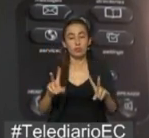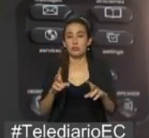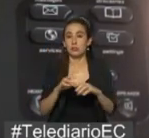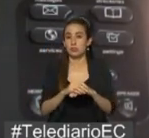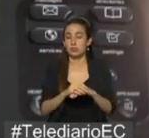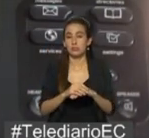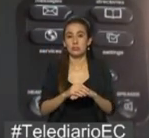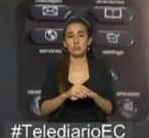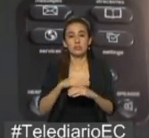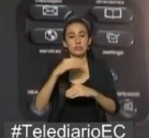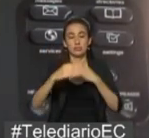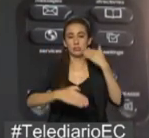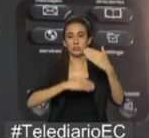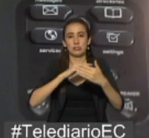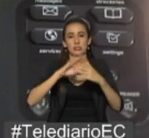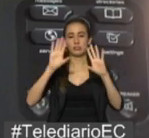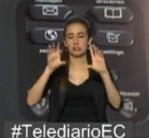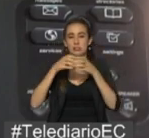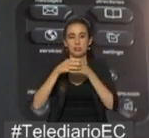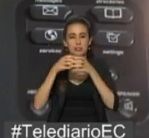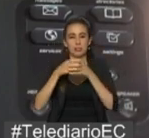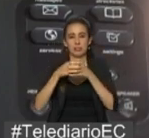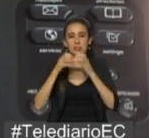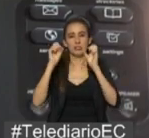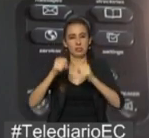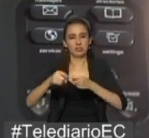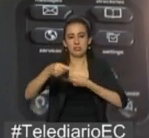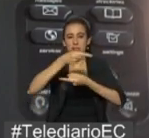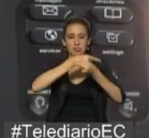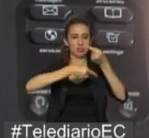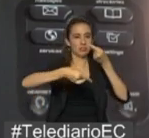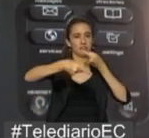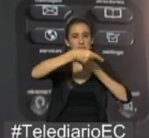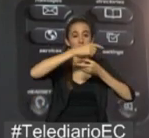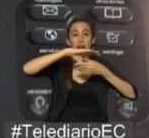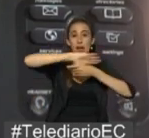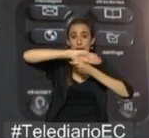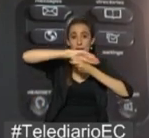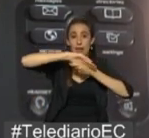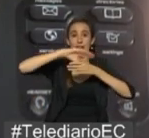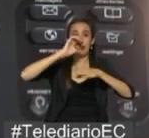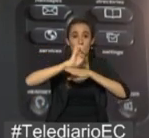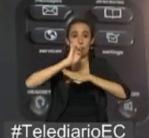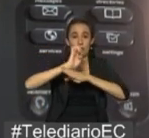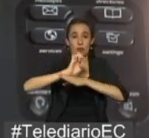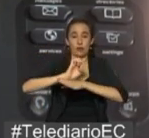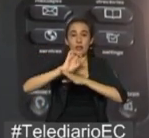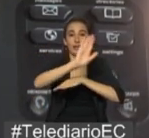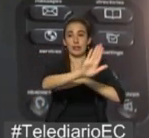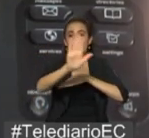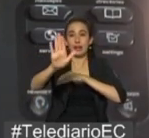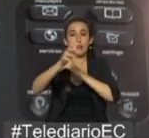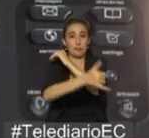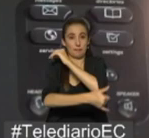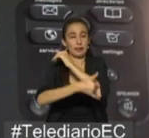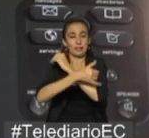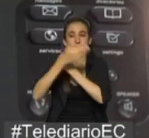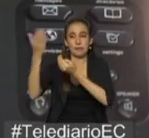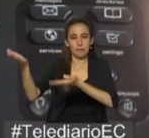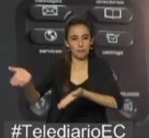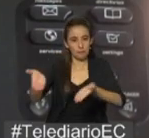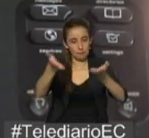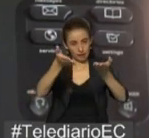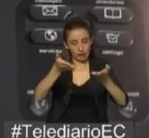que sean de la tercera edad, todos ellos pueden acudir a los consulados, exhibir los documentos de rigor para probar que